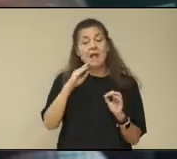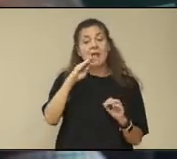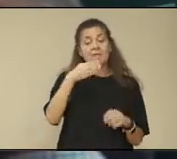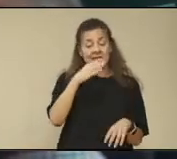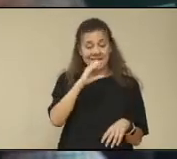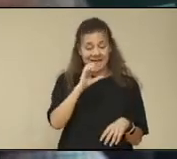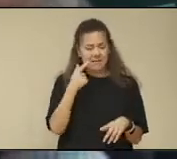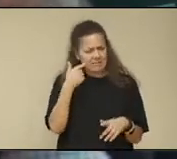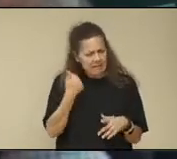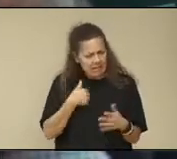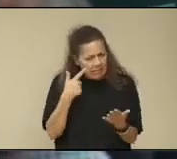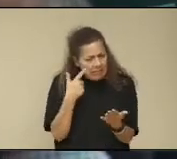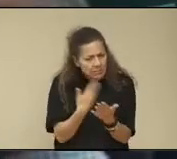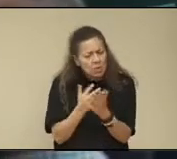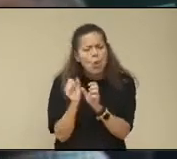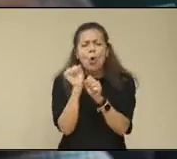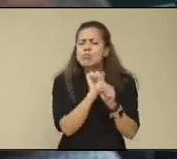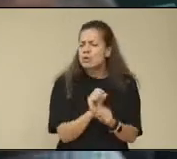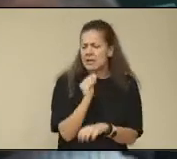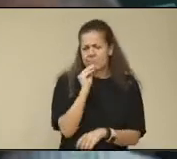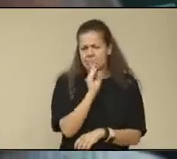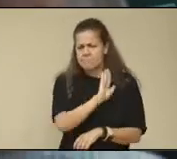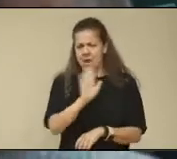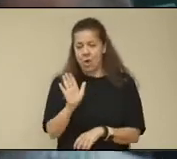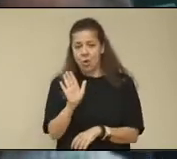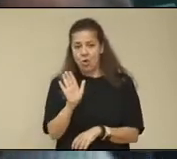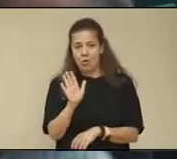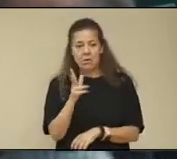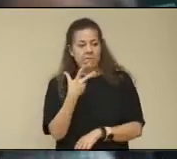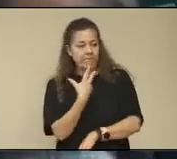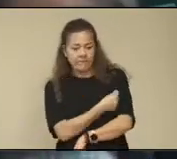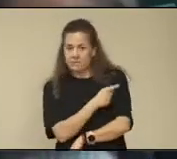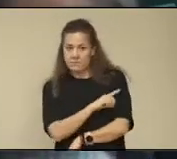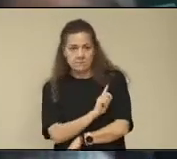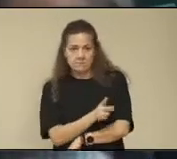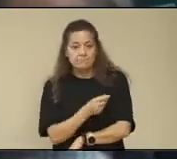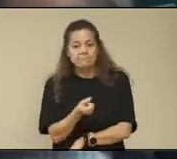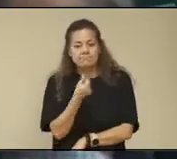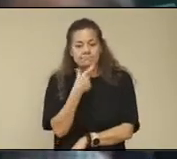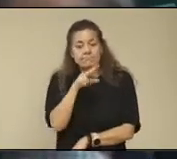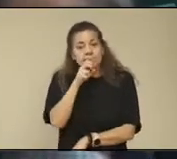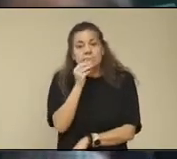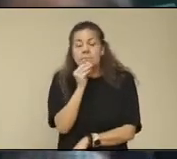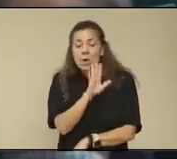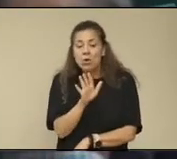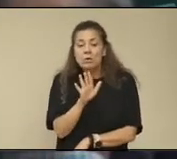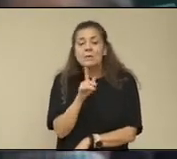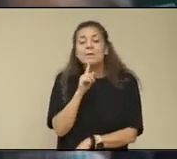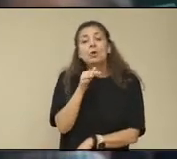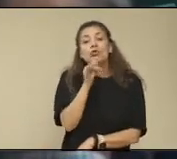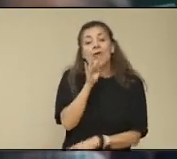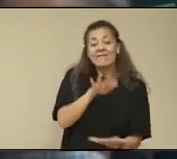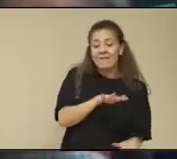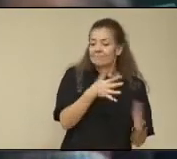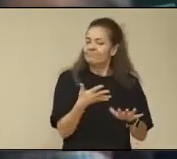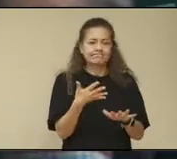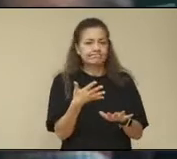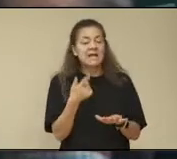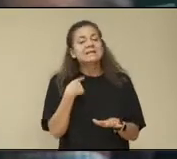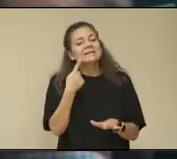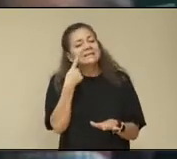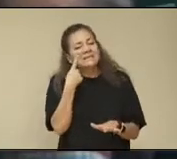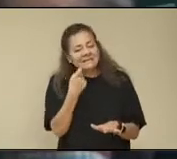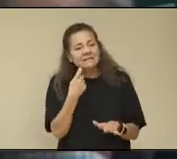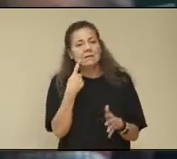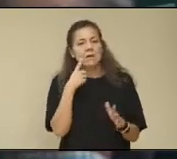ha demostrado que protege mucho mejor que la vía intradérmica. Para Mentebevac aún no se ha hecho el challenge. Se ha visto la inmunidad